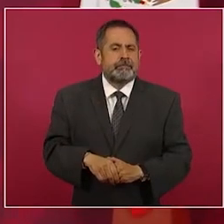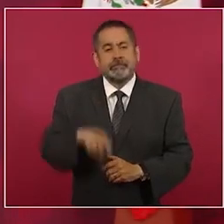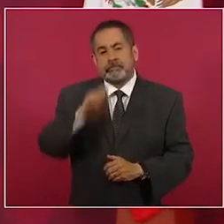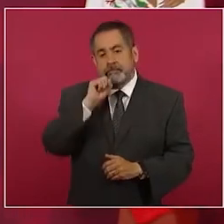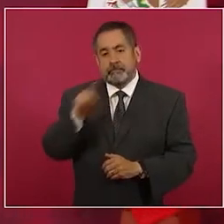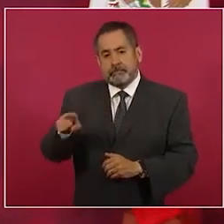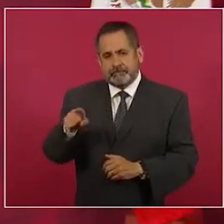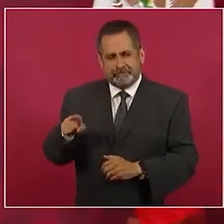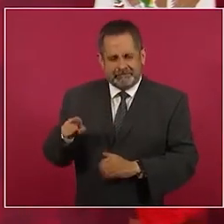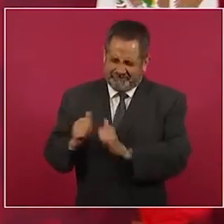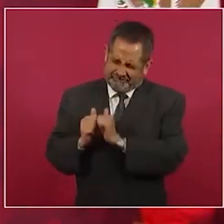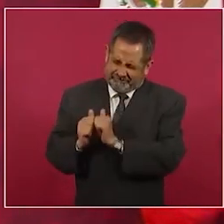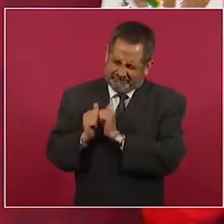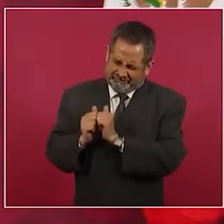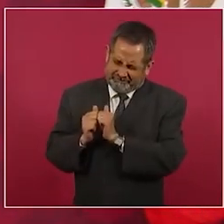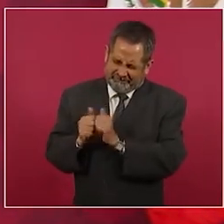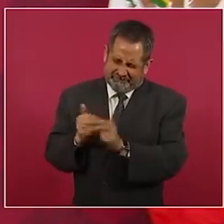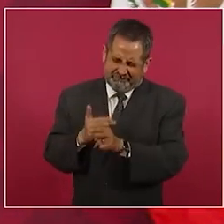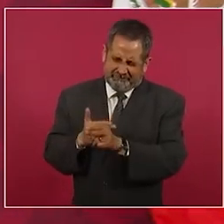ella estuvo hasta el final,